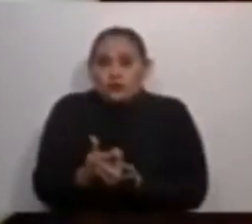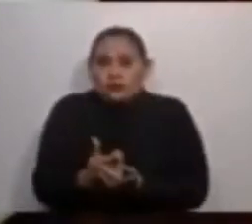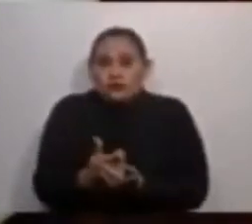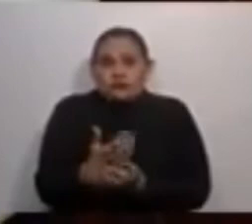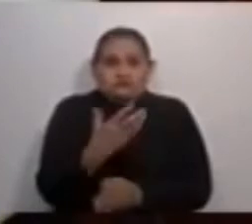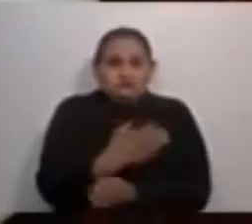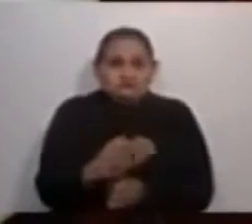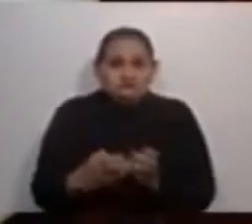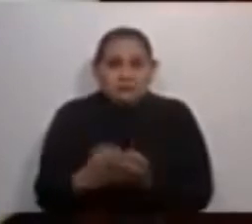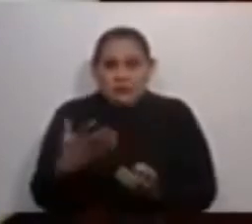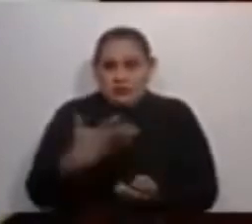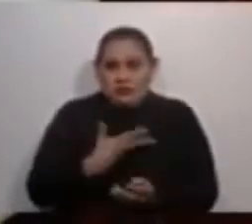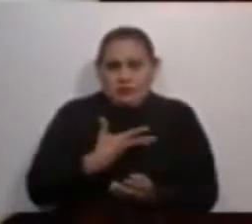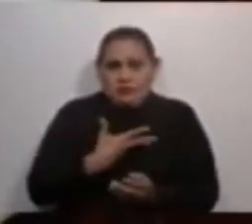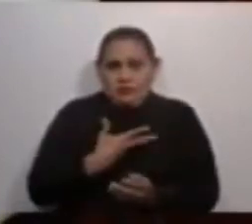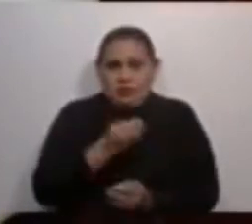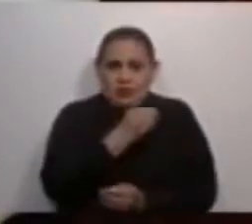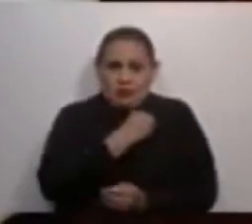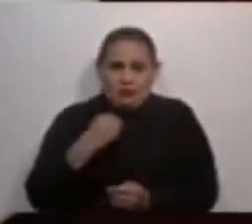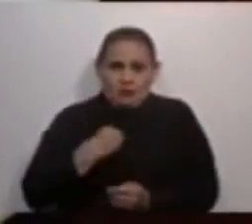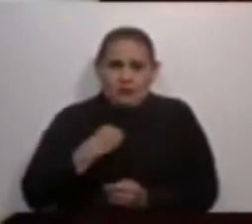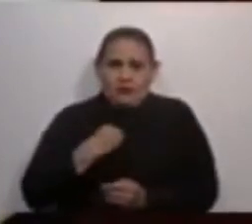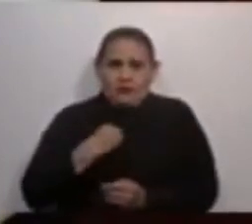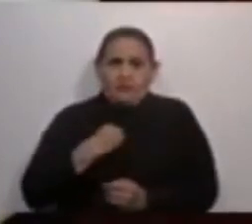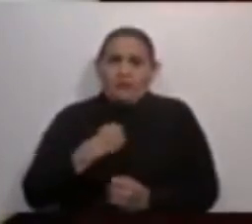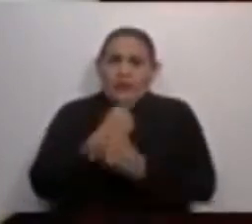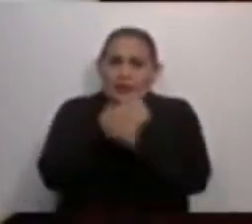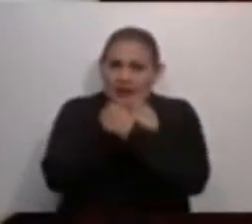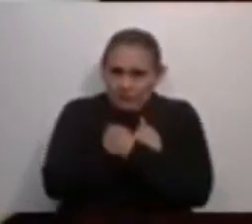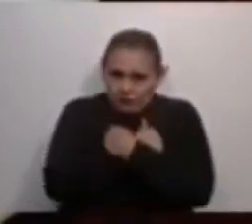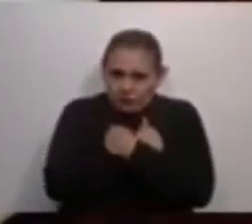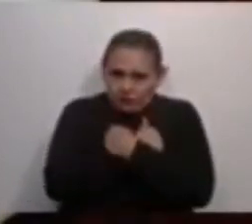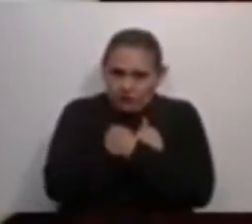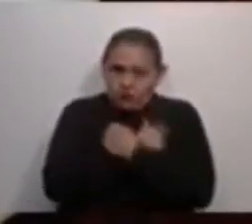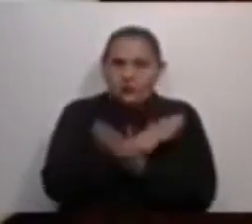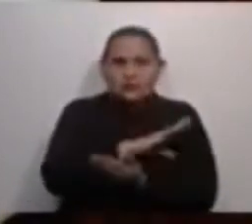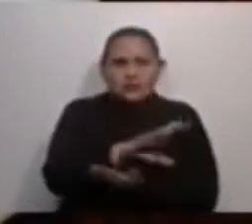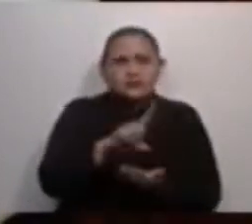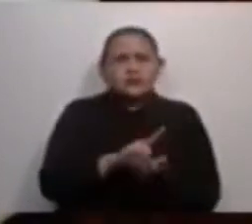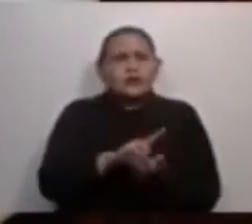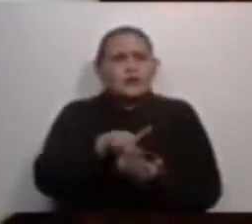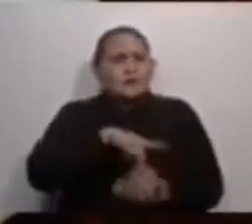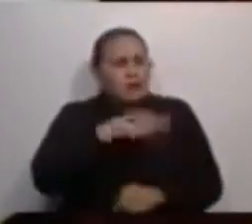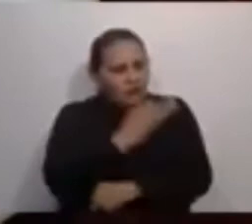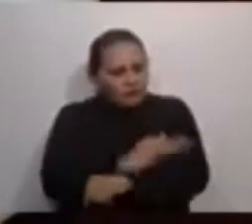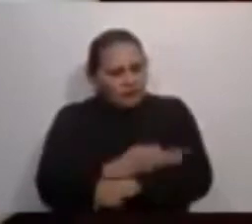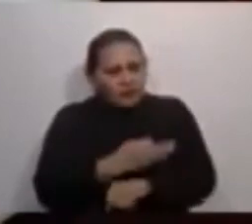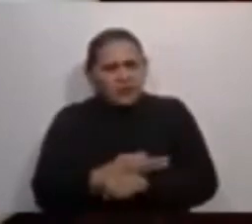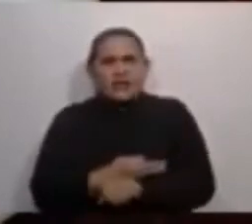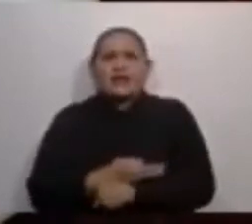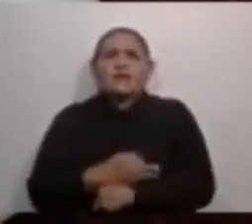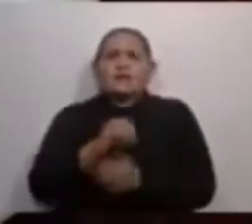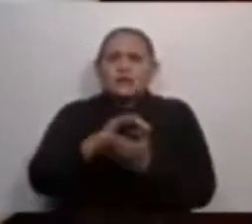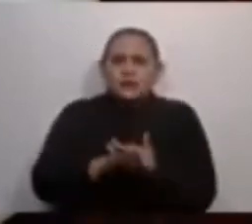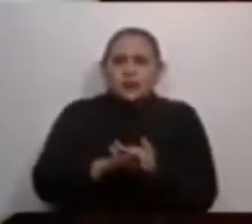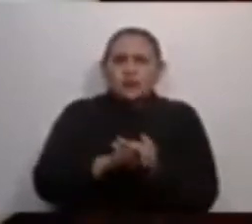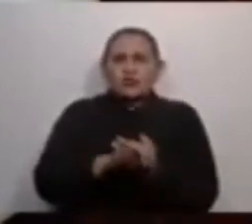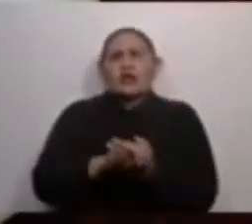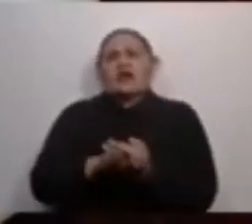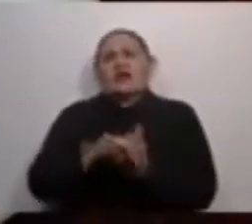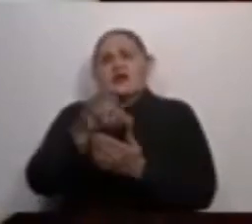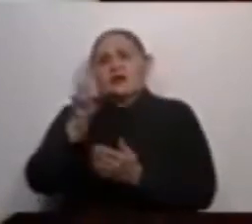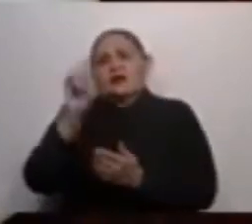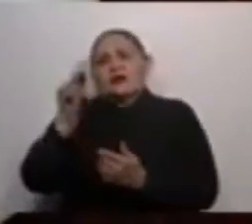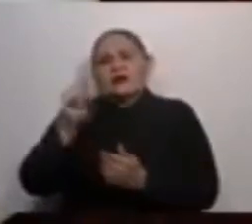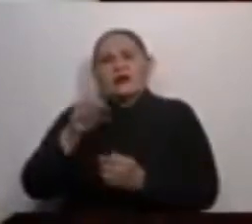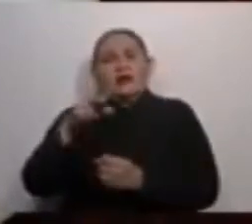tarea. Mi amor por esta ciudad y mi familia, Diana y mis pequeños hijos Renan y Daniela, me impulsan a